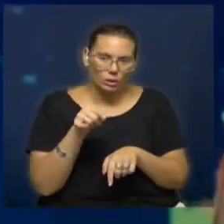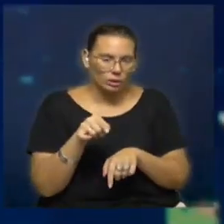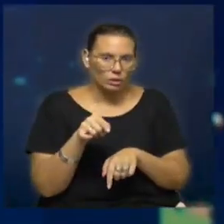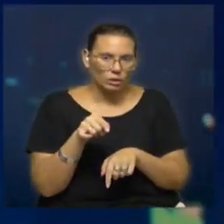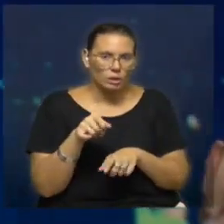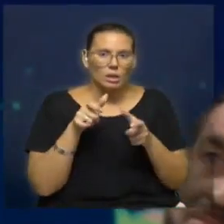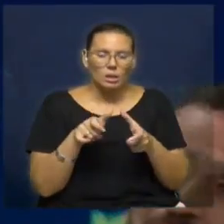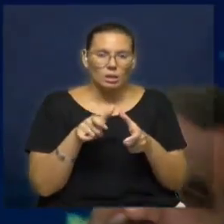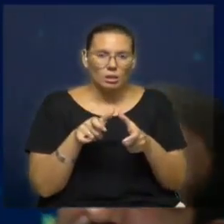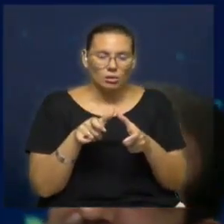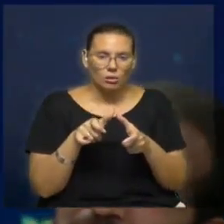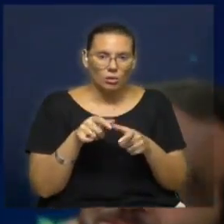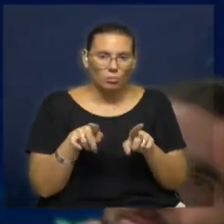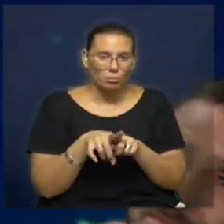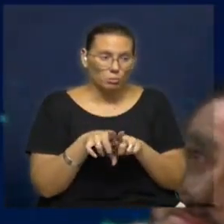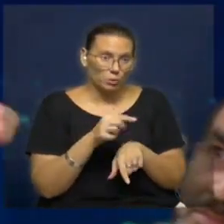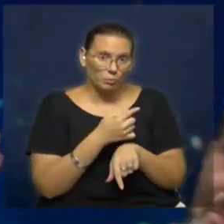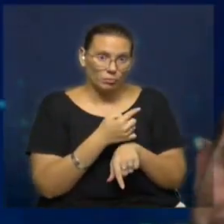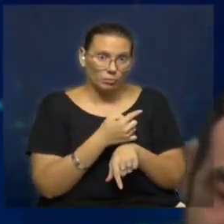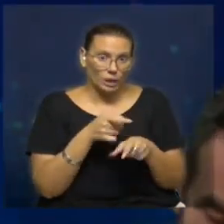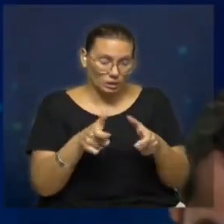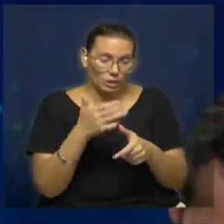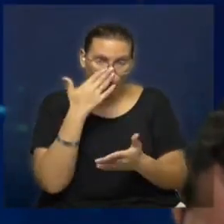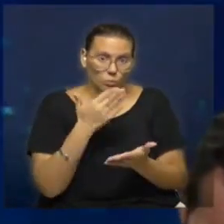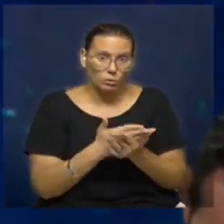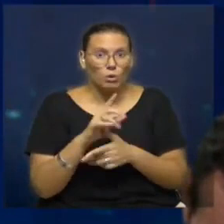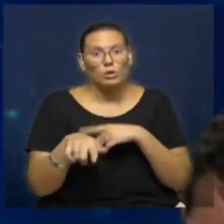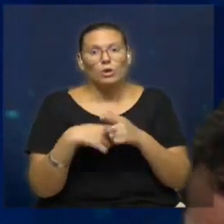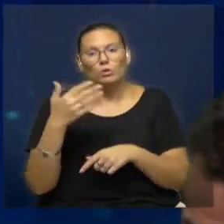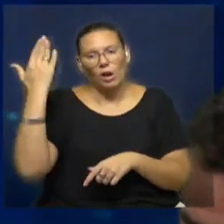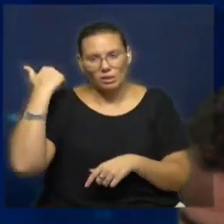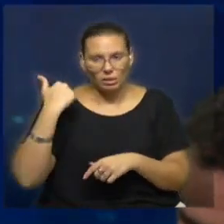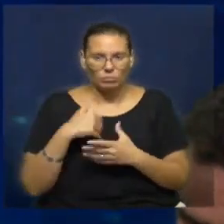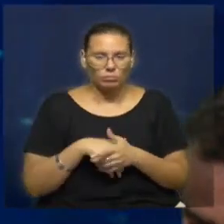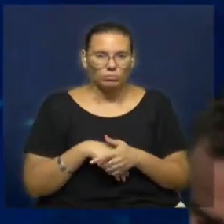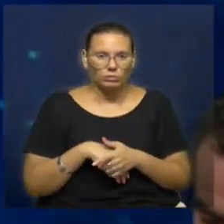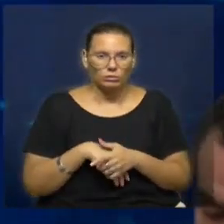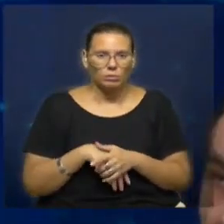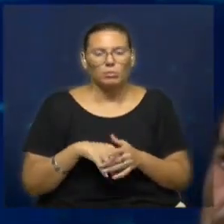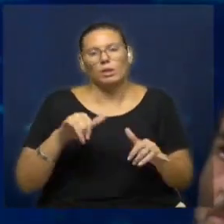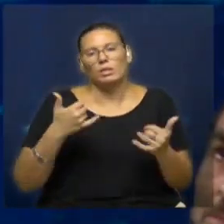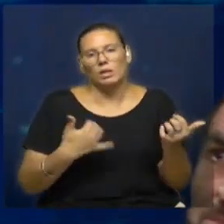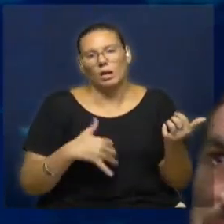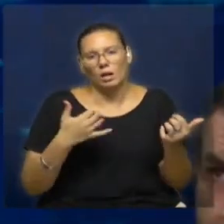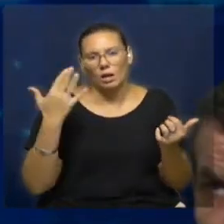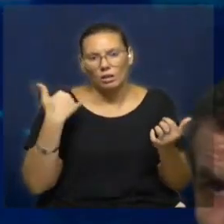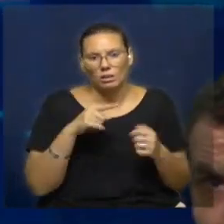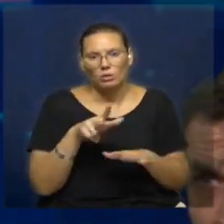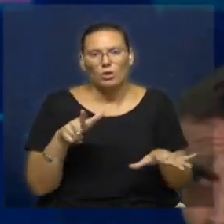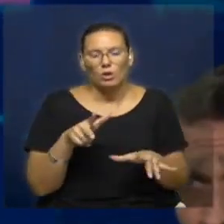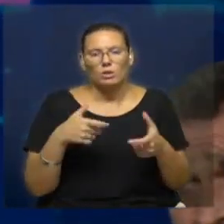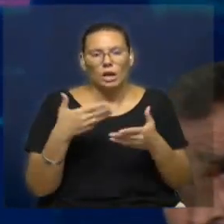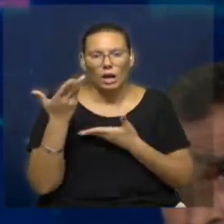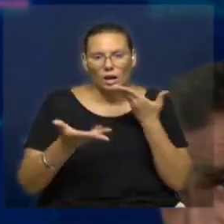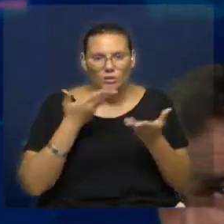tener muchos temas de esto, de este disco último show, y otros sí. de otro disco. Perfecto. No solo, porque ya lo tocamos mucho los 18 temas. Claro.